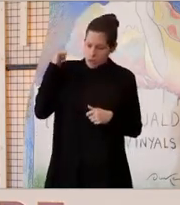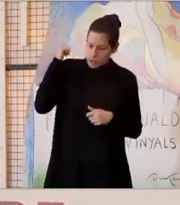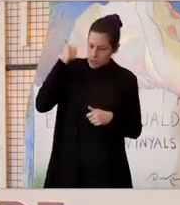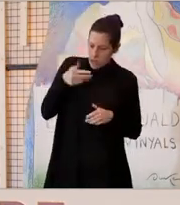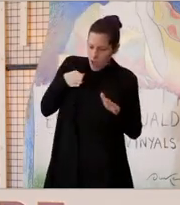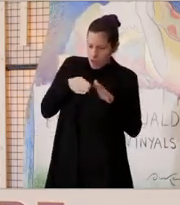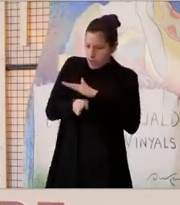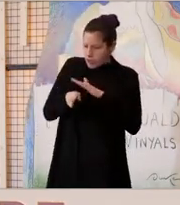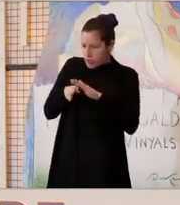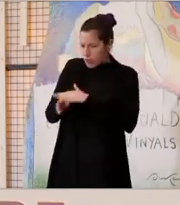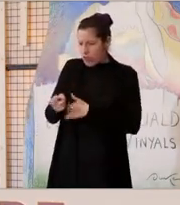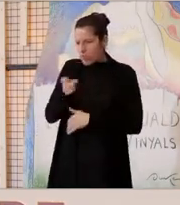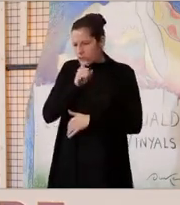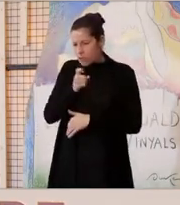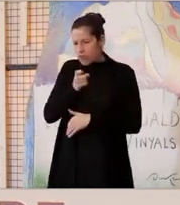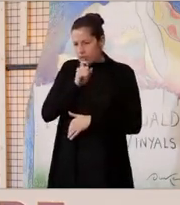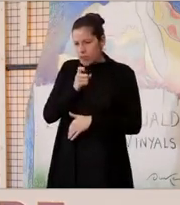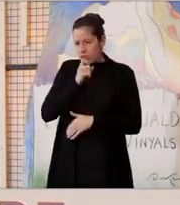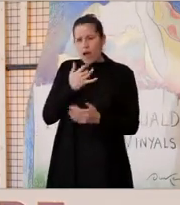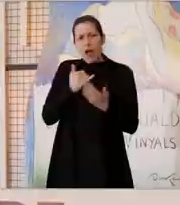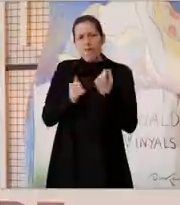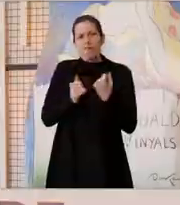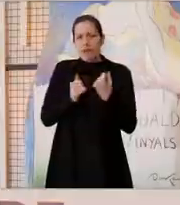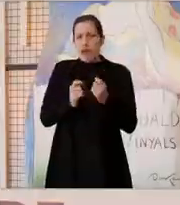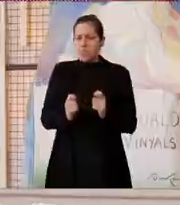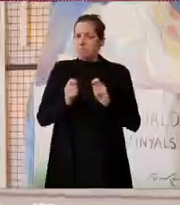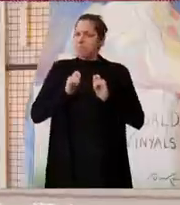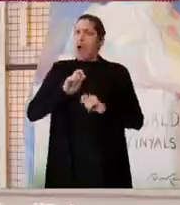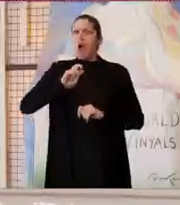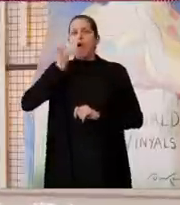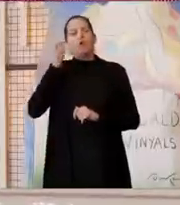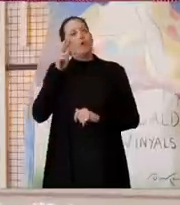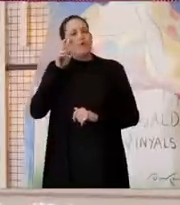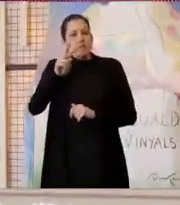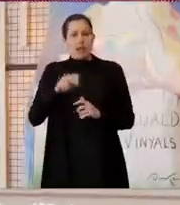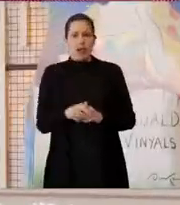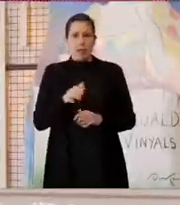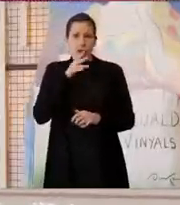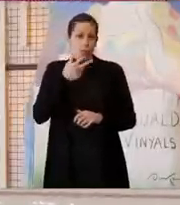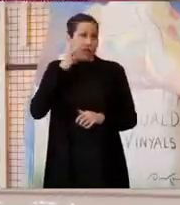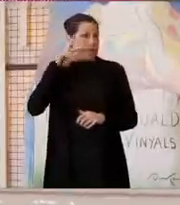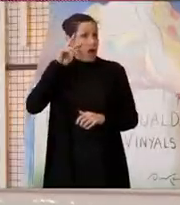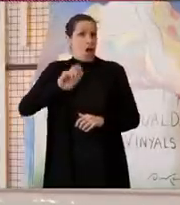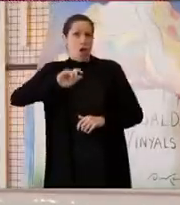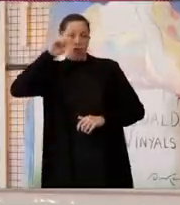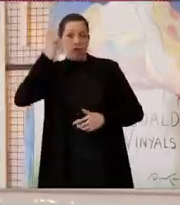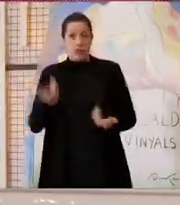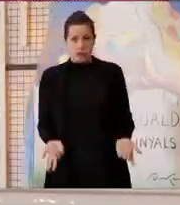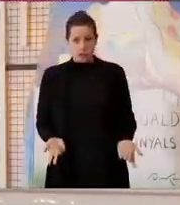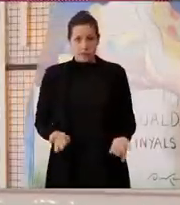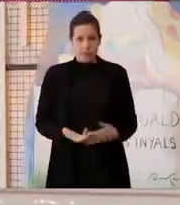hacen que nosotros tengamos otra mirada porque porque tenemos otras experiencias Entonces cuando llegamos a los